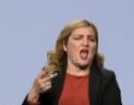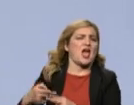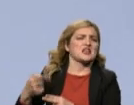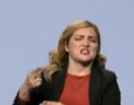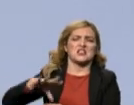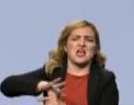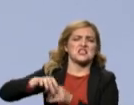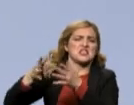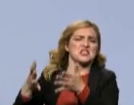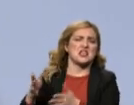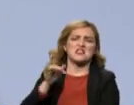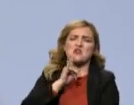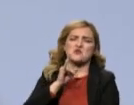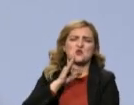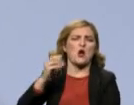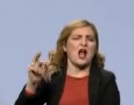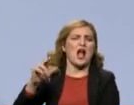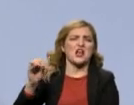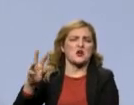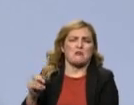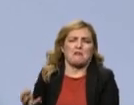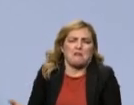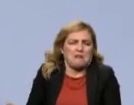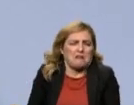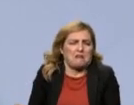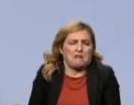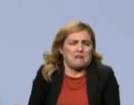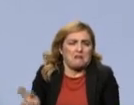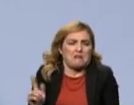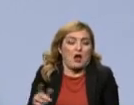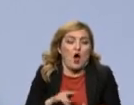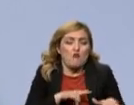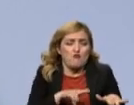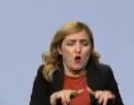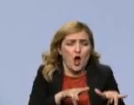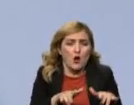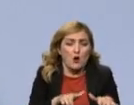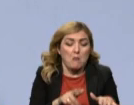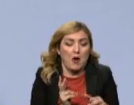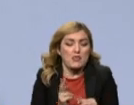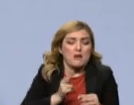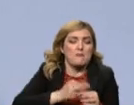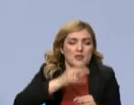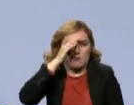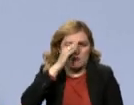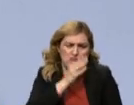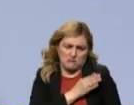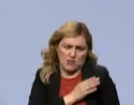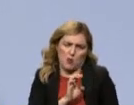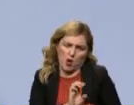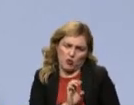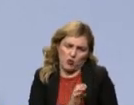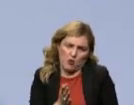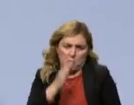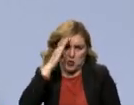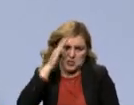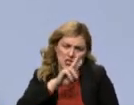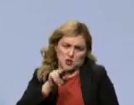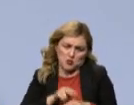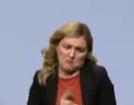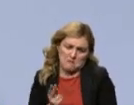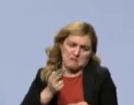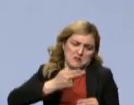ni fundamentos de derecho. Cada uno de esos vuelos ha contado, por ejemplo, con participación de personal de las Fuerzas Armadas, de la Policía